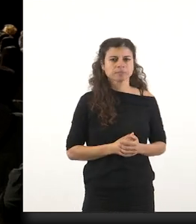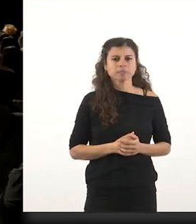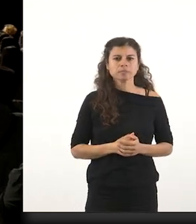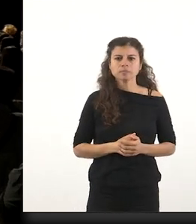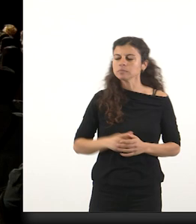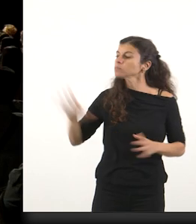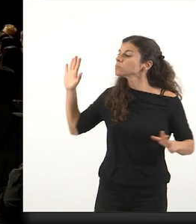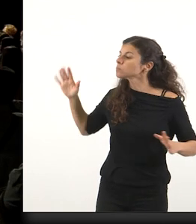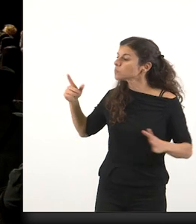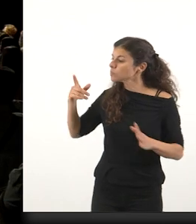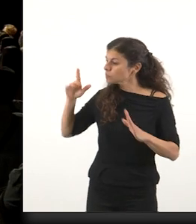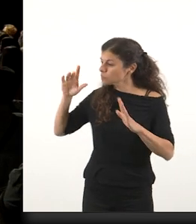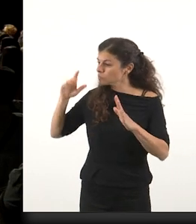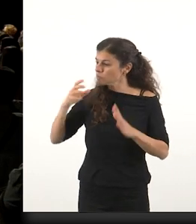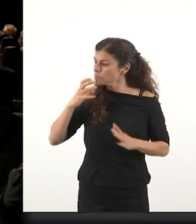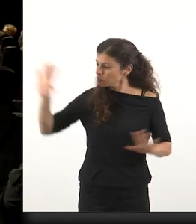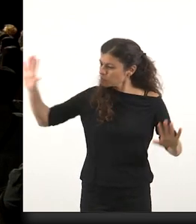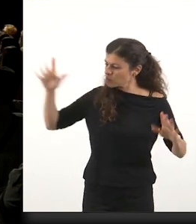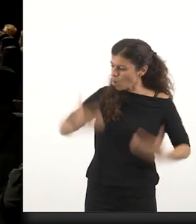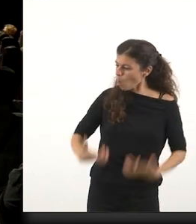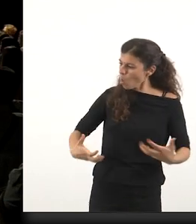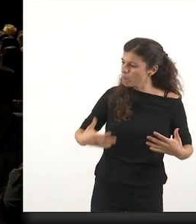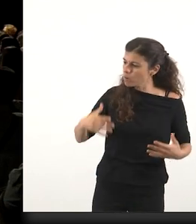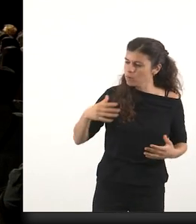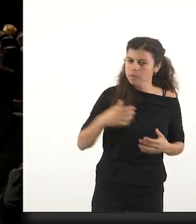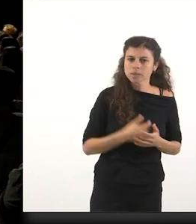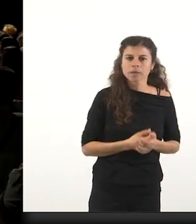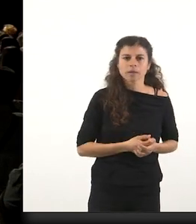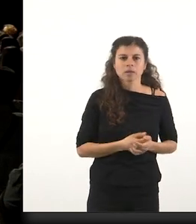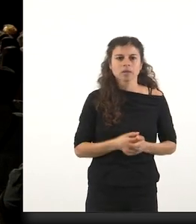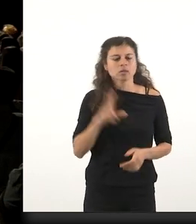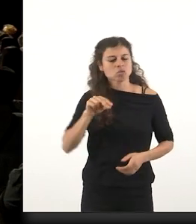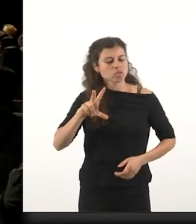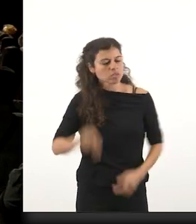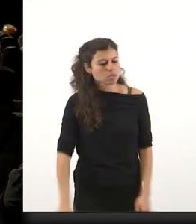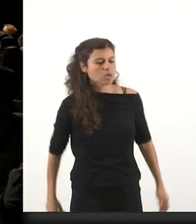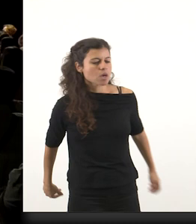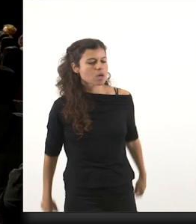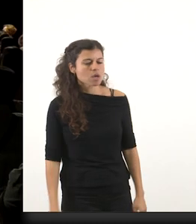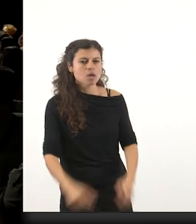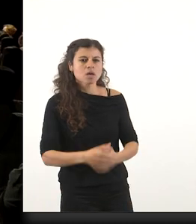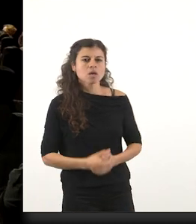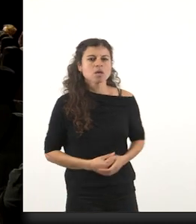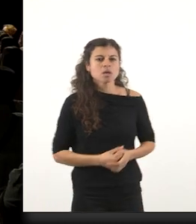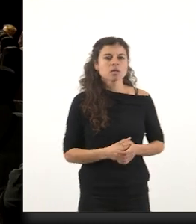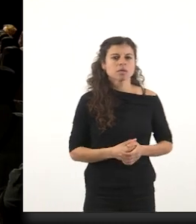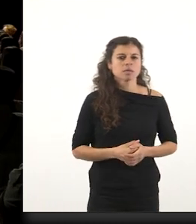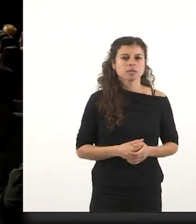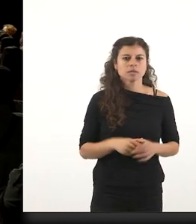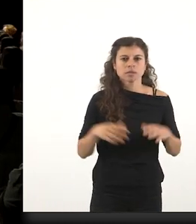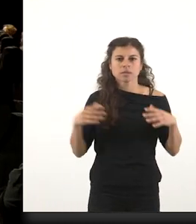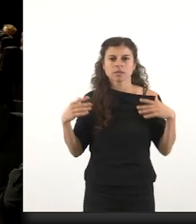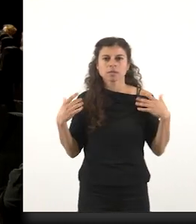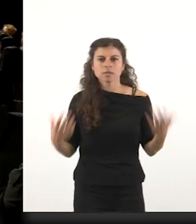¡Que no me agrites más, te he dicho yo! ¡Que hasta los huevos! Hostia, tío, lo que hostia, bueno, te voy contando. Y dime unos pasos, ¿de verdad ustedes creen que